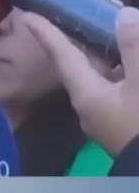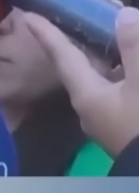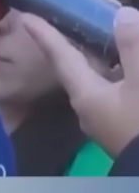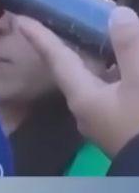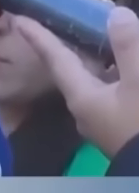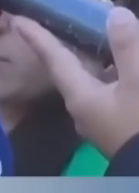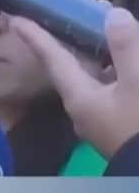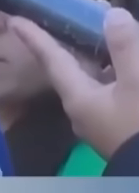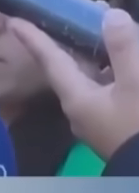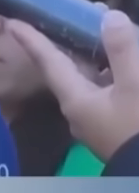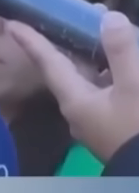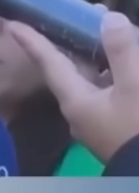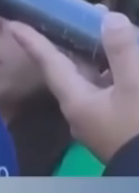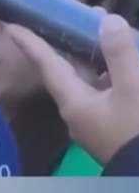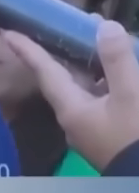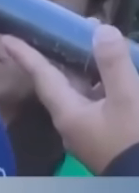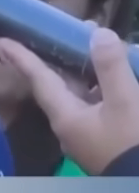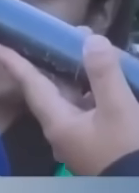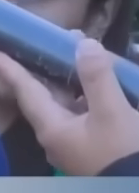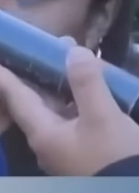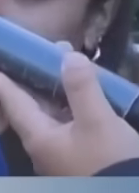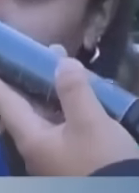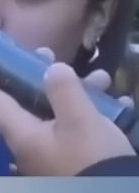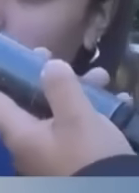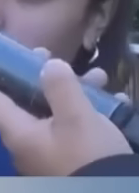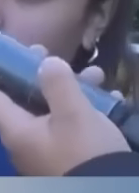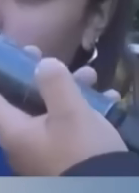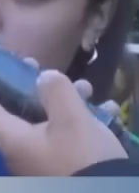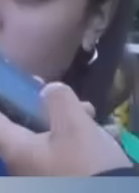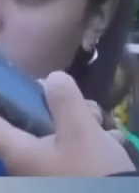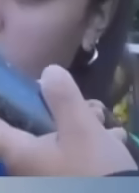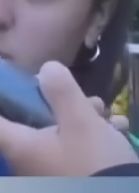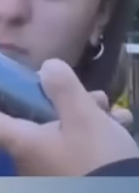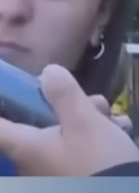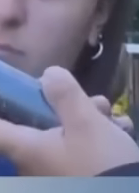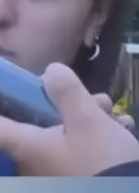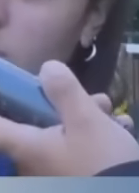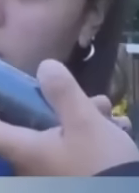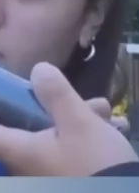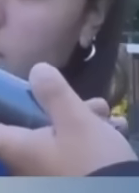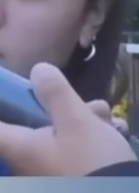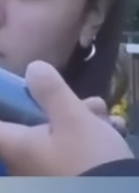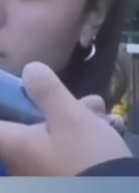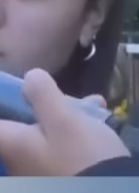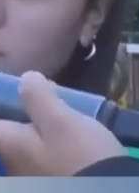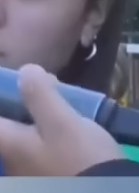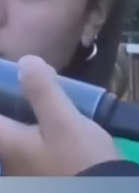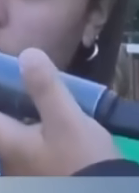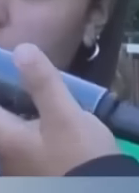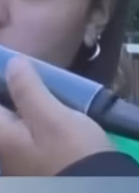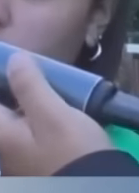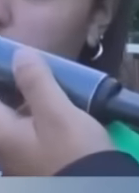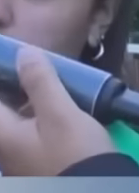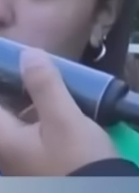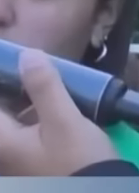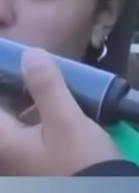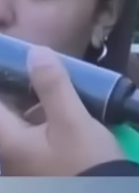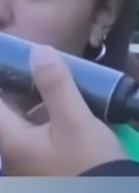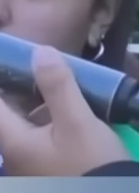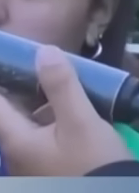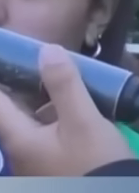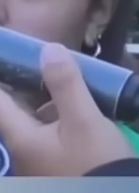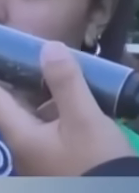una cuestión que se está investigando por los tribunales, para hacer puntos políticos para atacar a la oposición. El gobierno habla